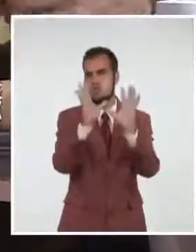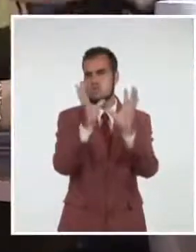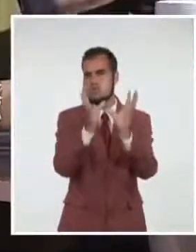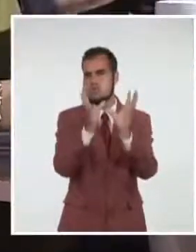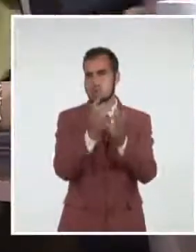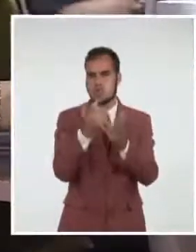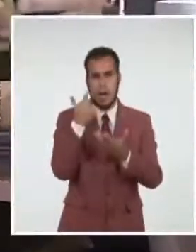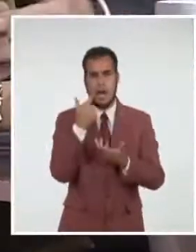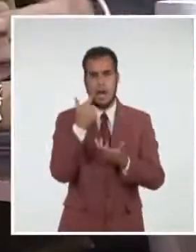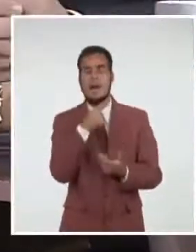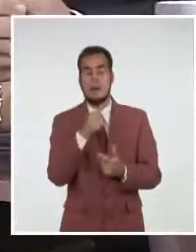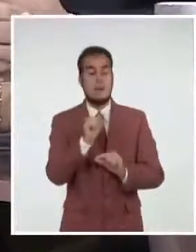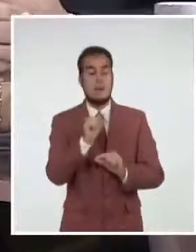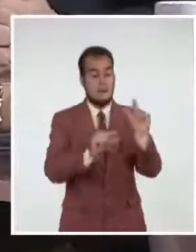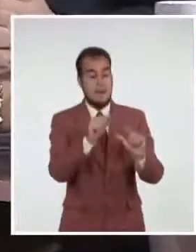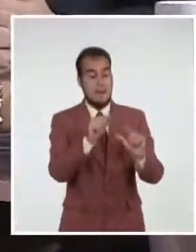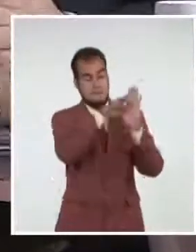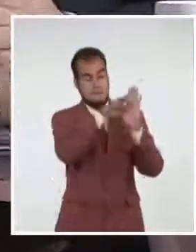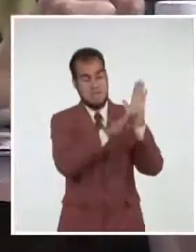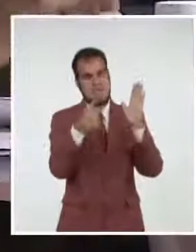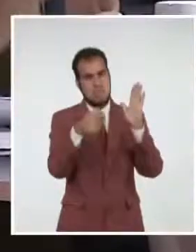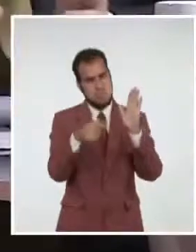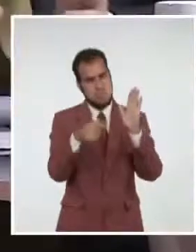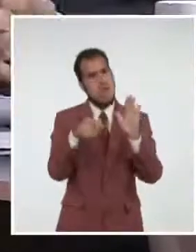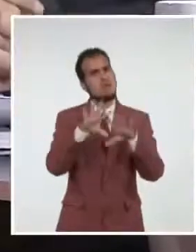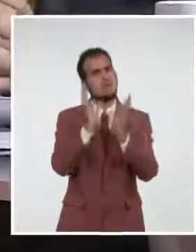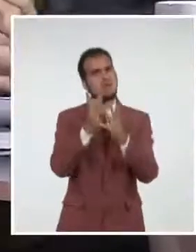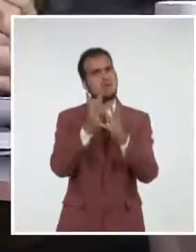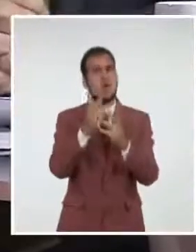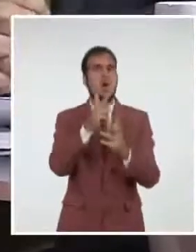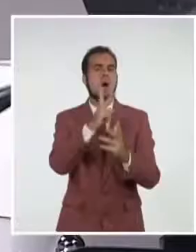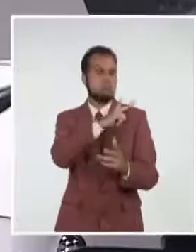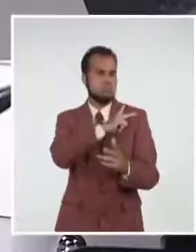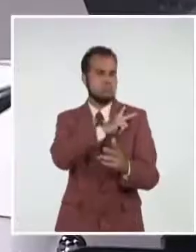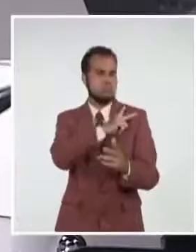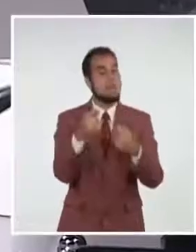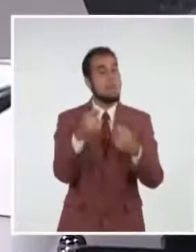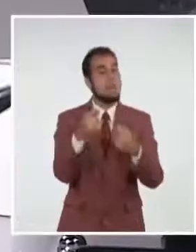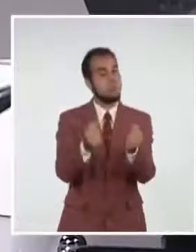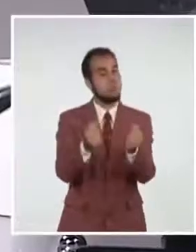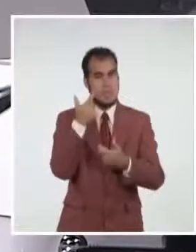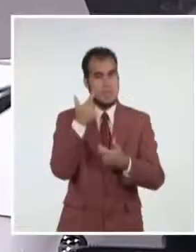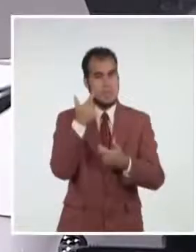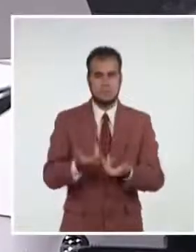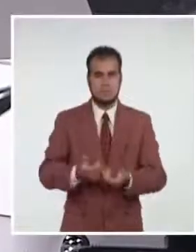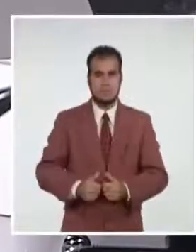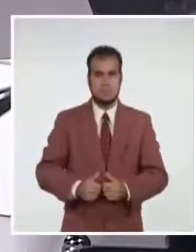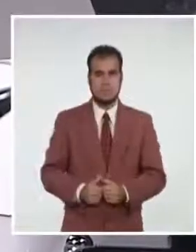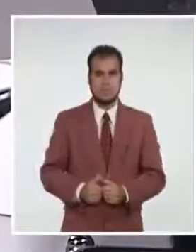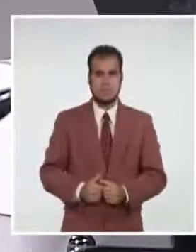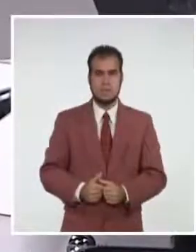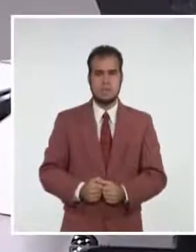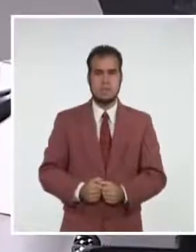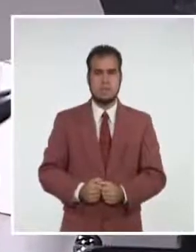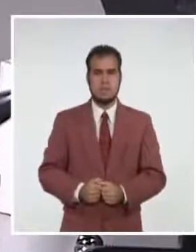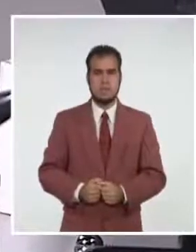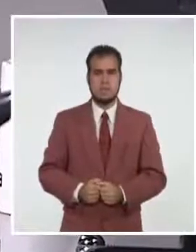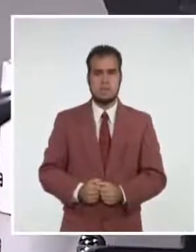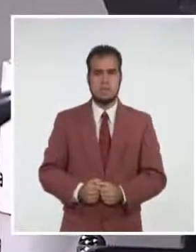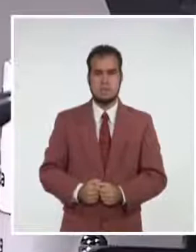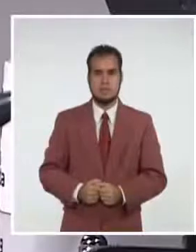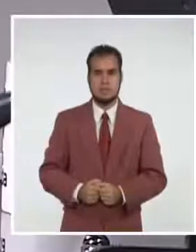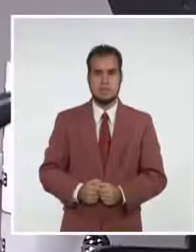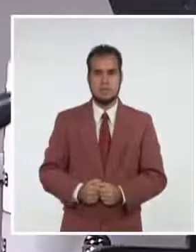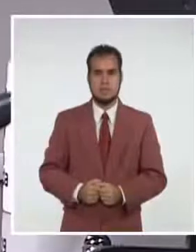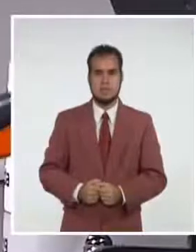la participación de todos los actores que están dentro de este esquema. Sí, Randy, buenas noches a ti, a todos los televidentes, bueno, a mis